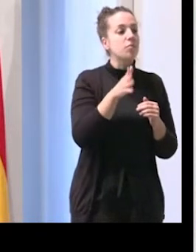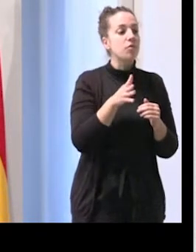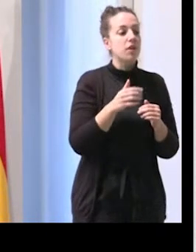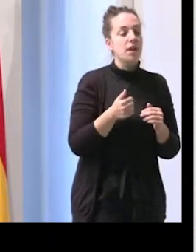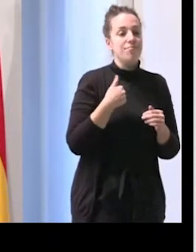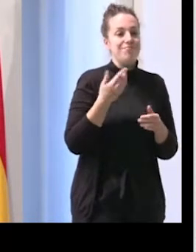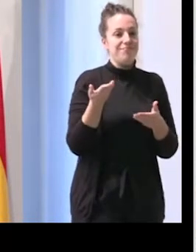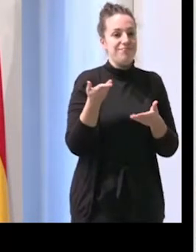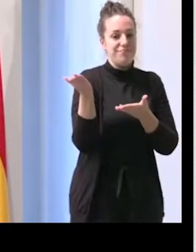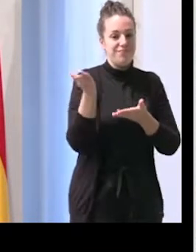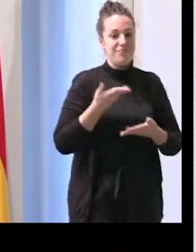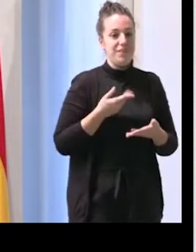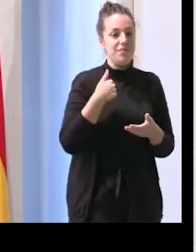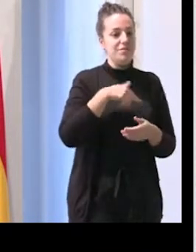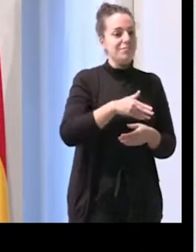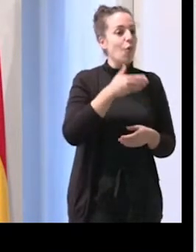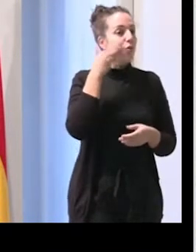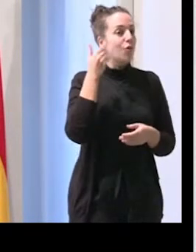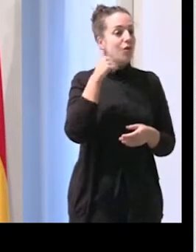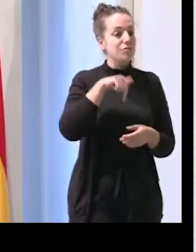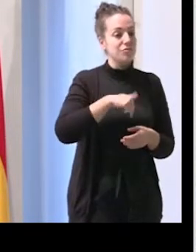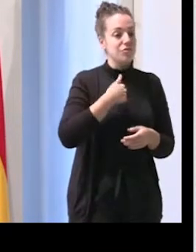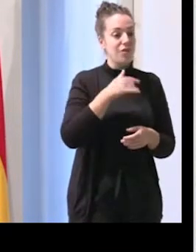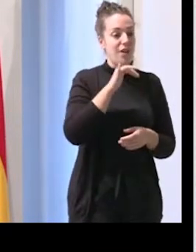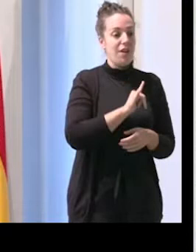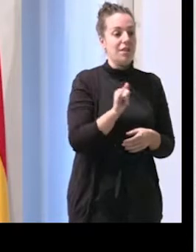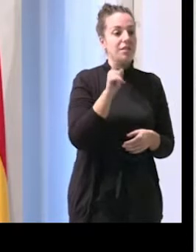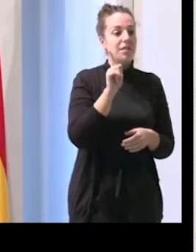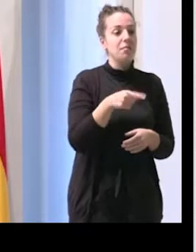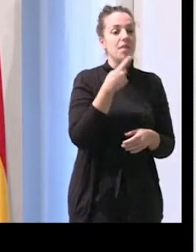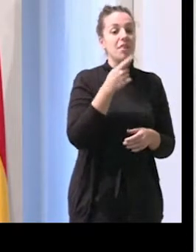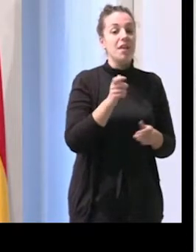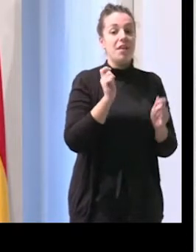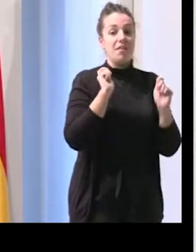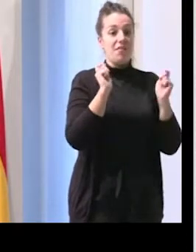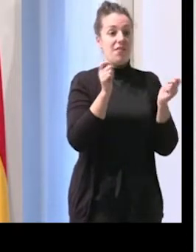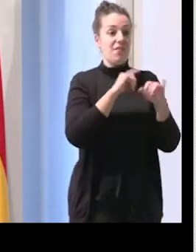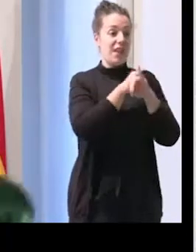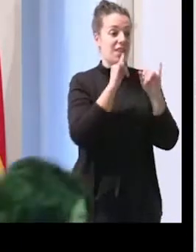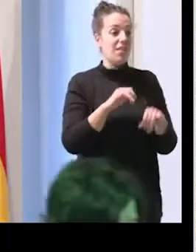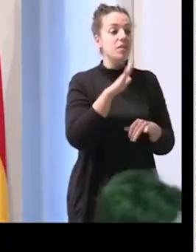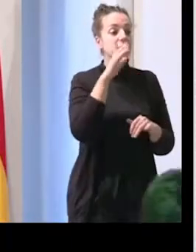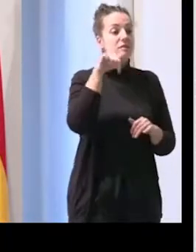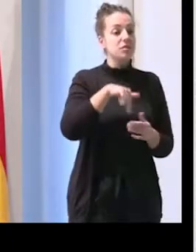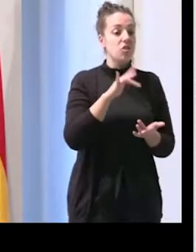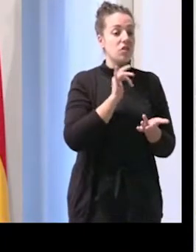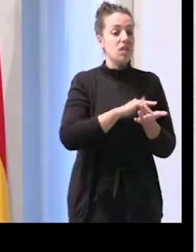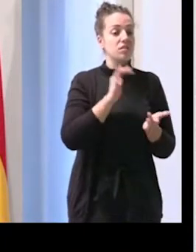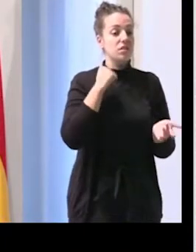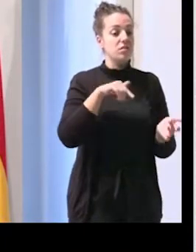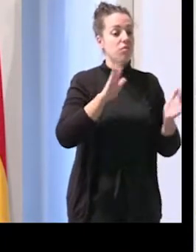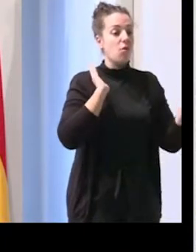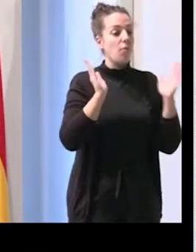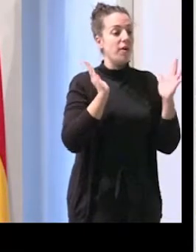un honor para mí estar aquí hoy y también felicitarlos por este aniversario. En estos días, en estos momentos que todo es